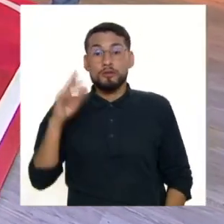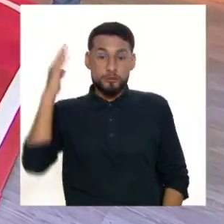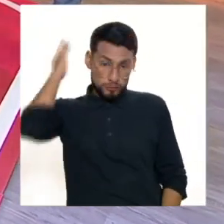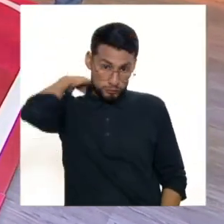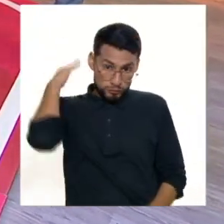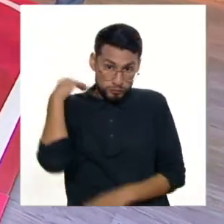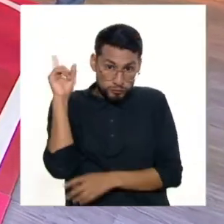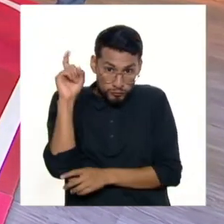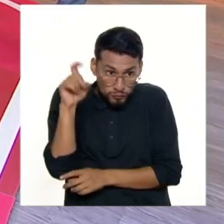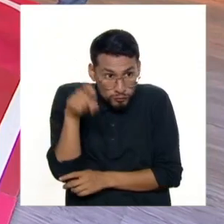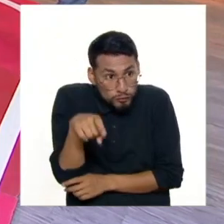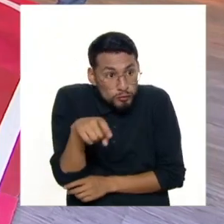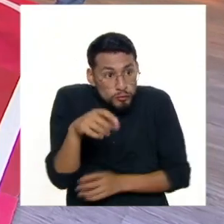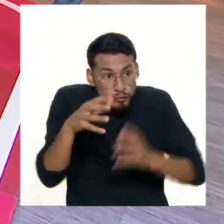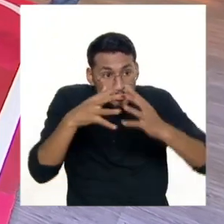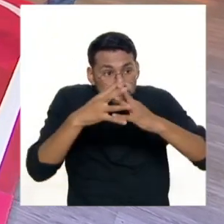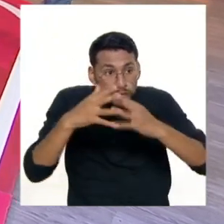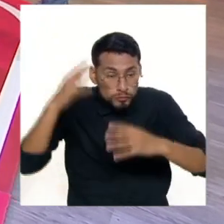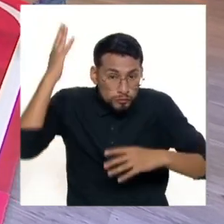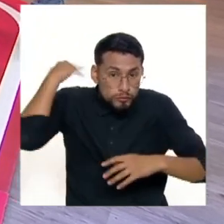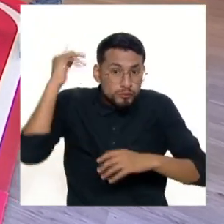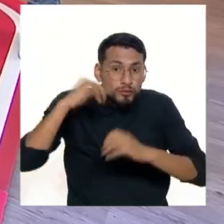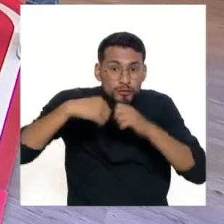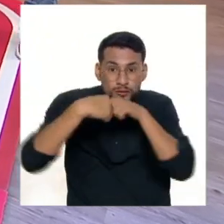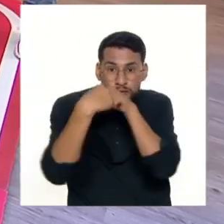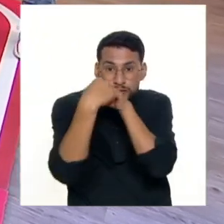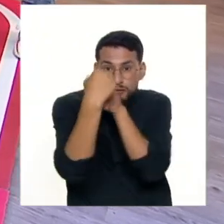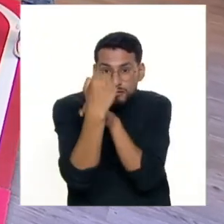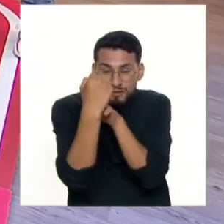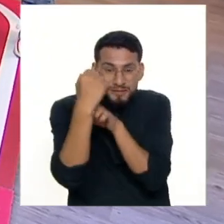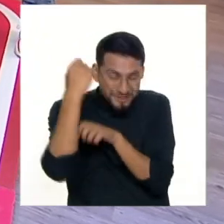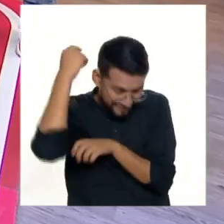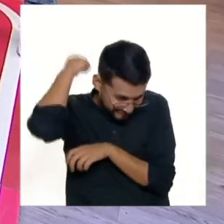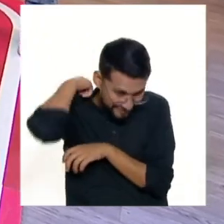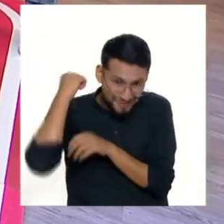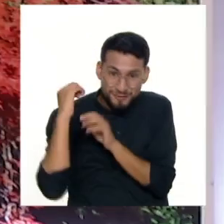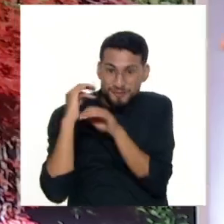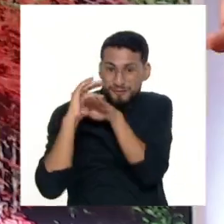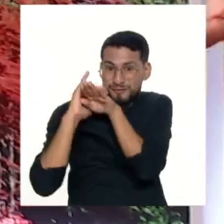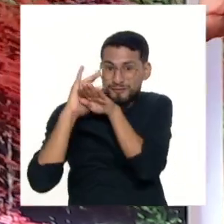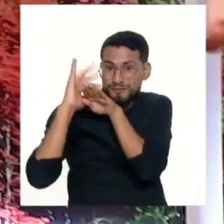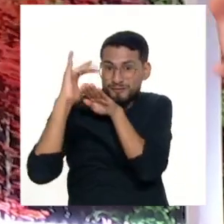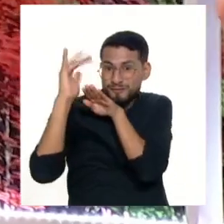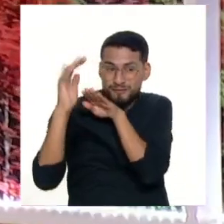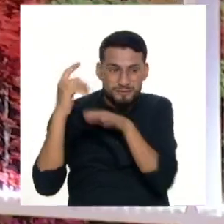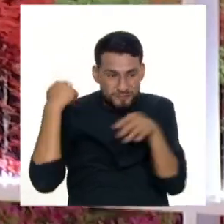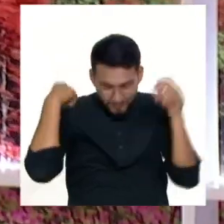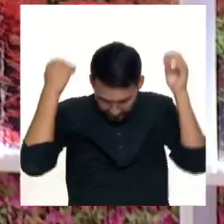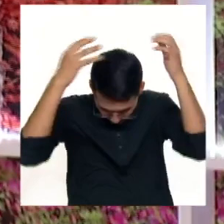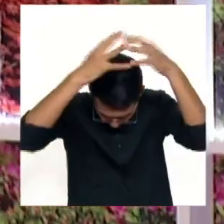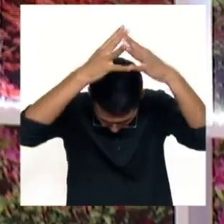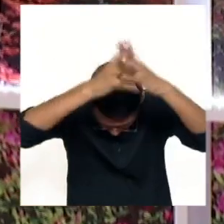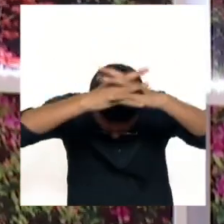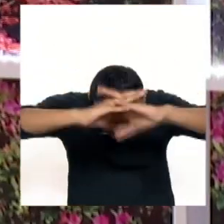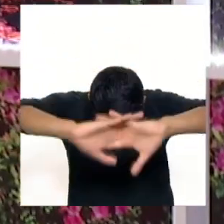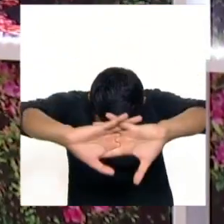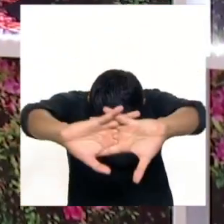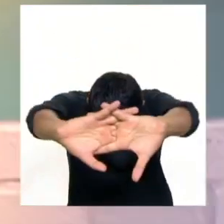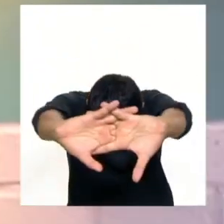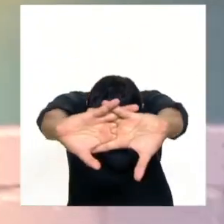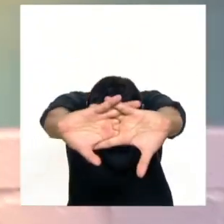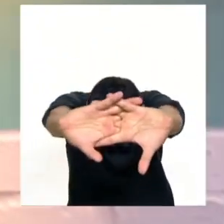el cuerpo y empuja hacia el frente. Sacamos lo que comúnmente conocemos como la mochilita o jorobita. Ajá, la jorobita. Vamos a exagerarlo y empuja hacia